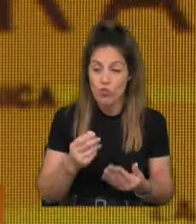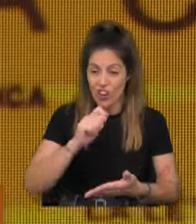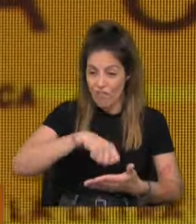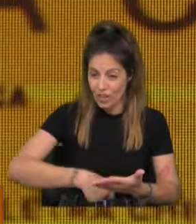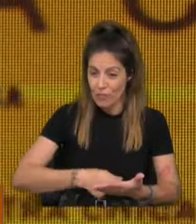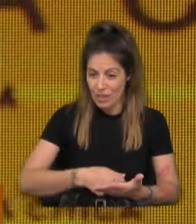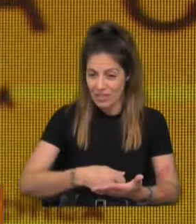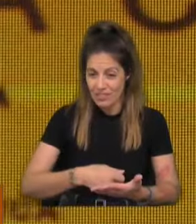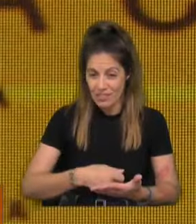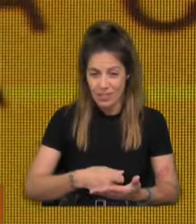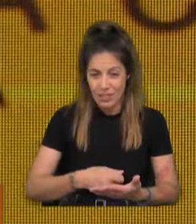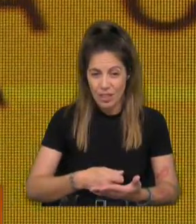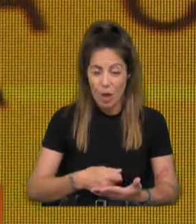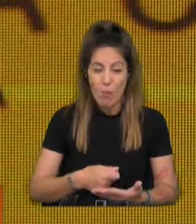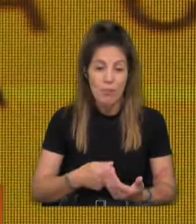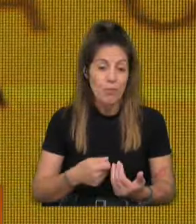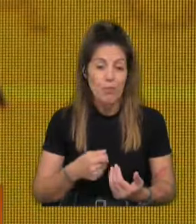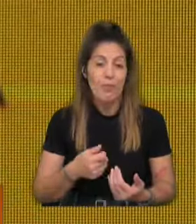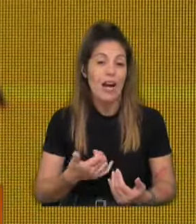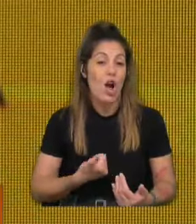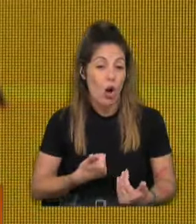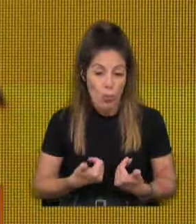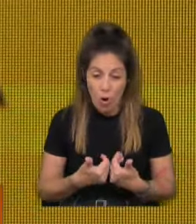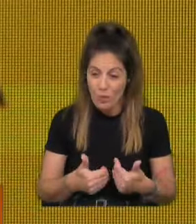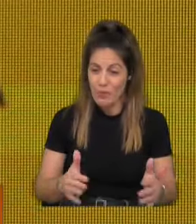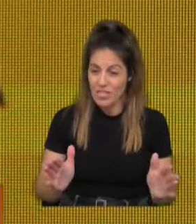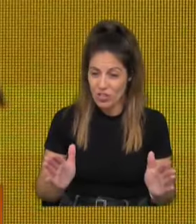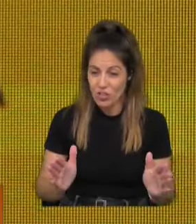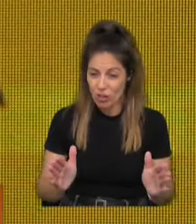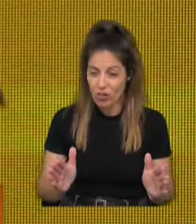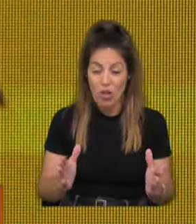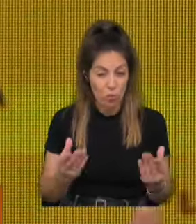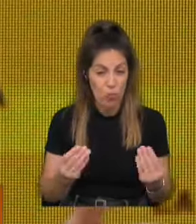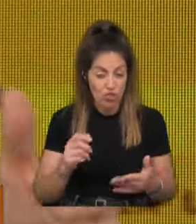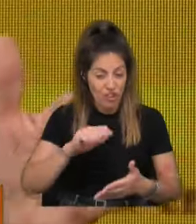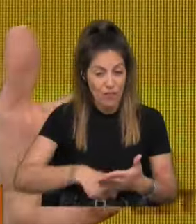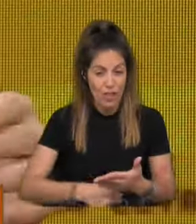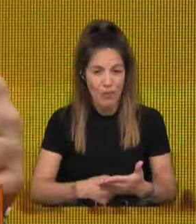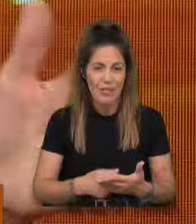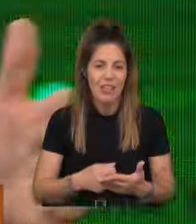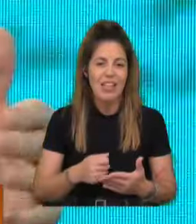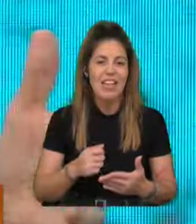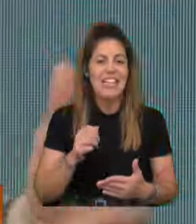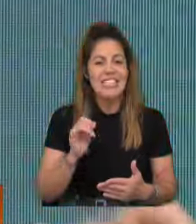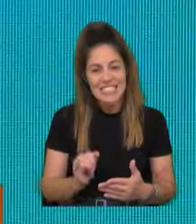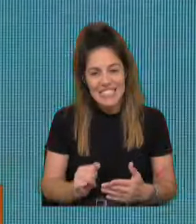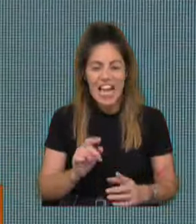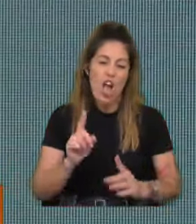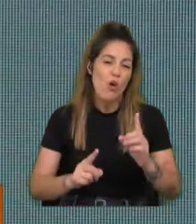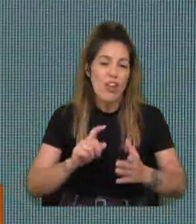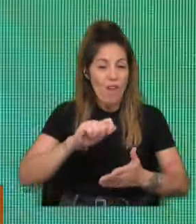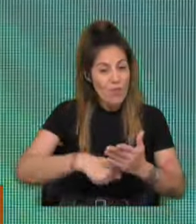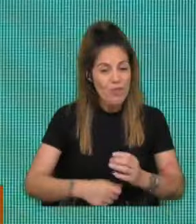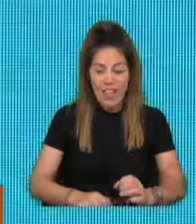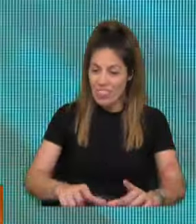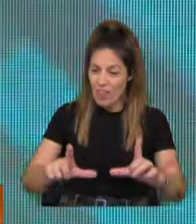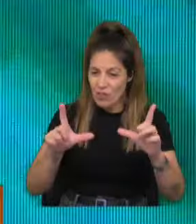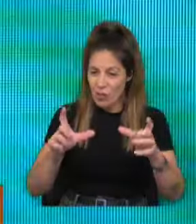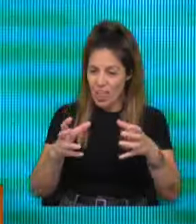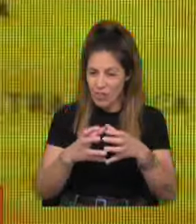el El Punto de partida con que arrancó no más allá que hubo algunas firmas de figuras del